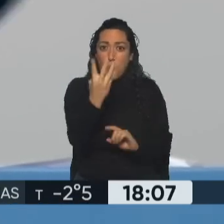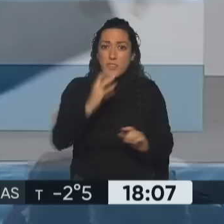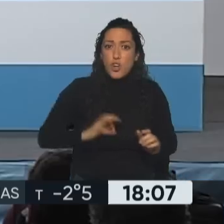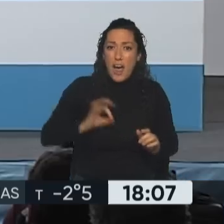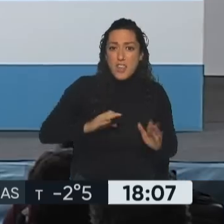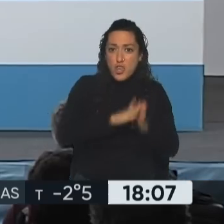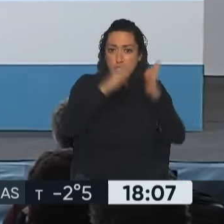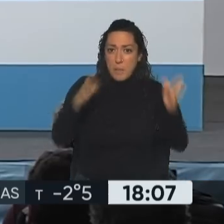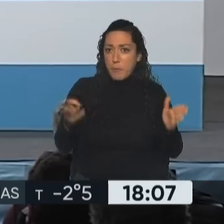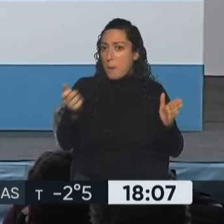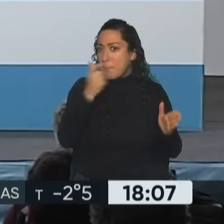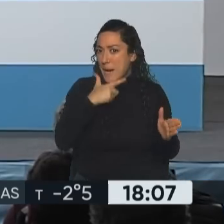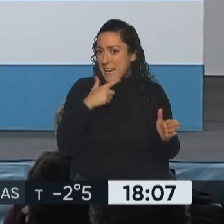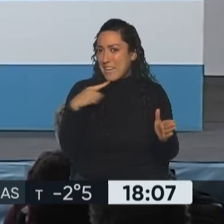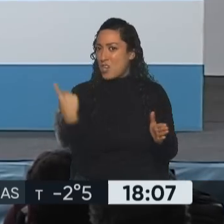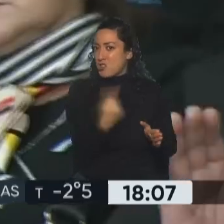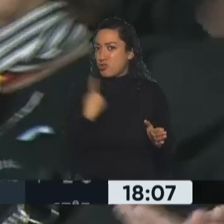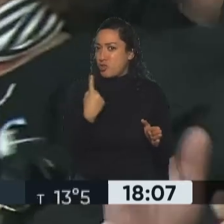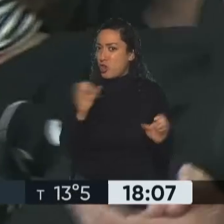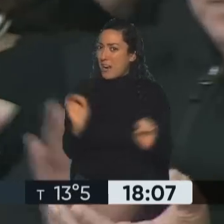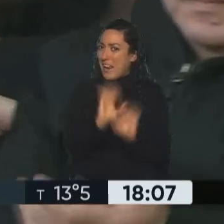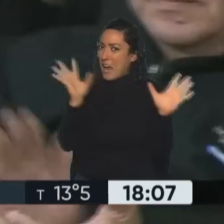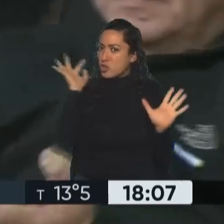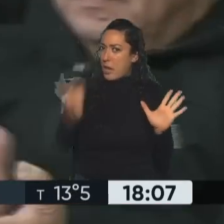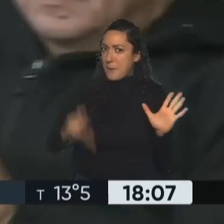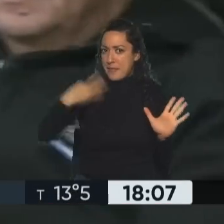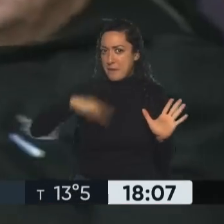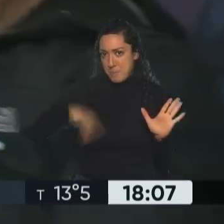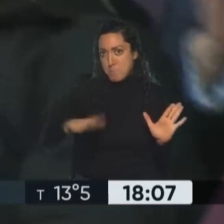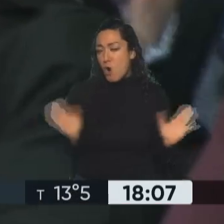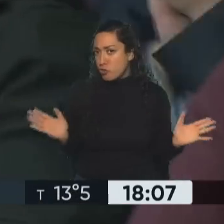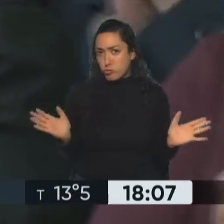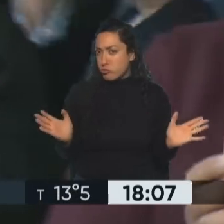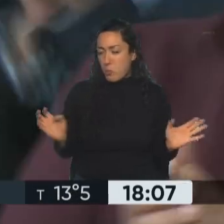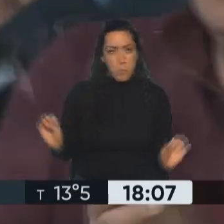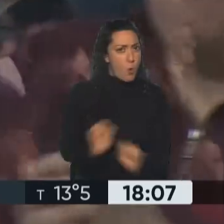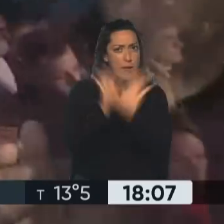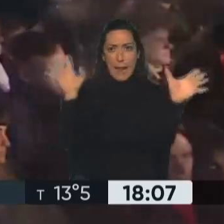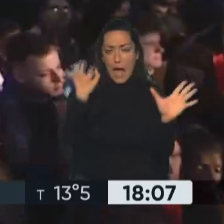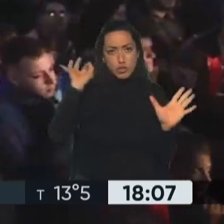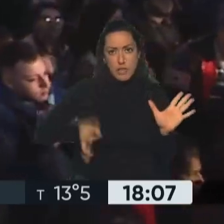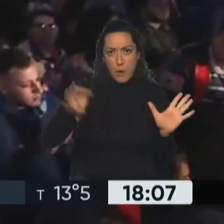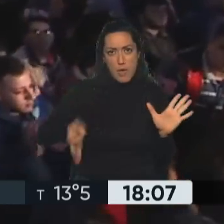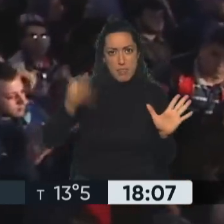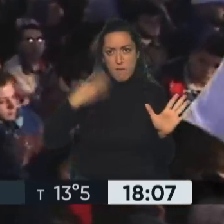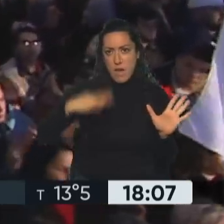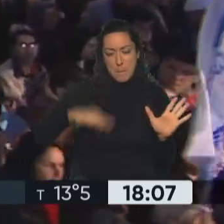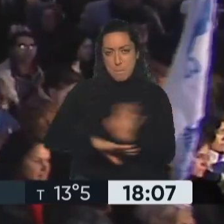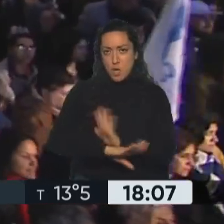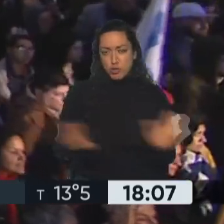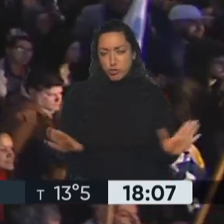del macrismo. Esto tenemos que tenerlo muy claro, muy claro, muy